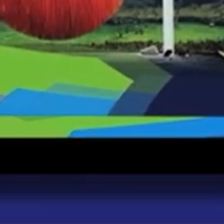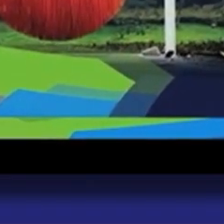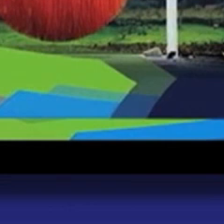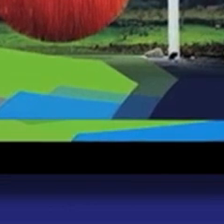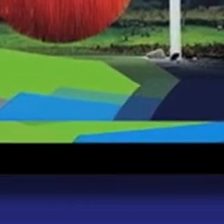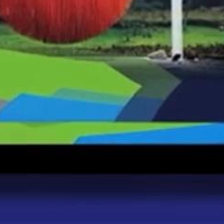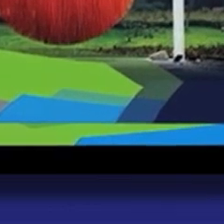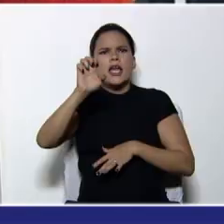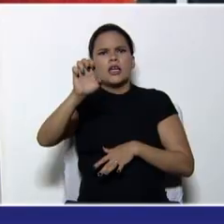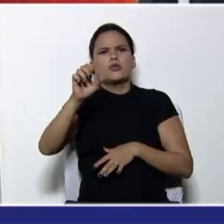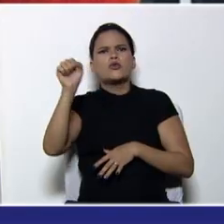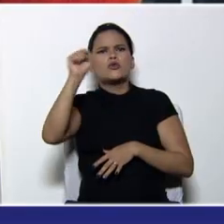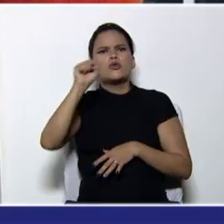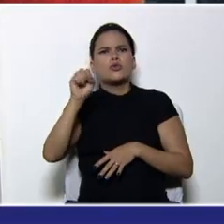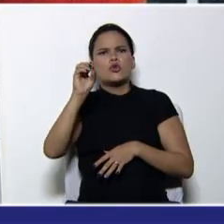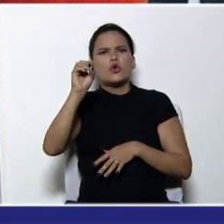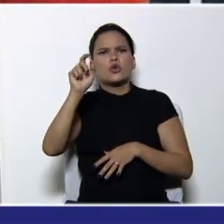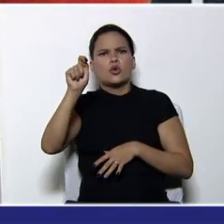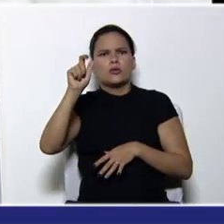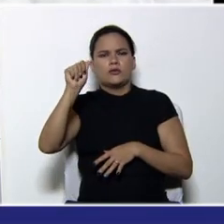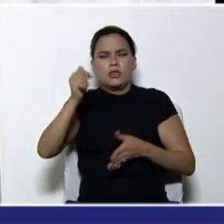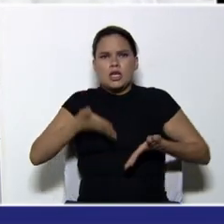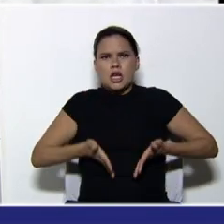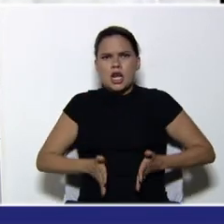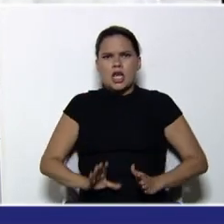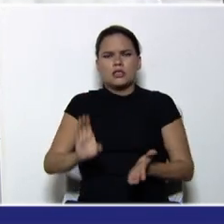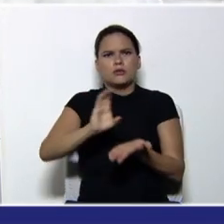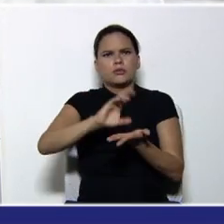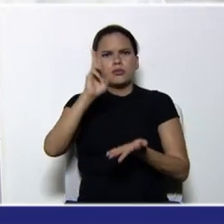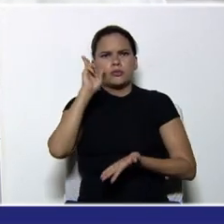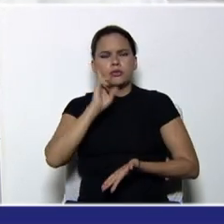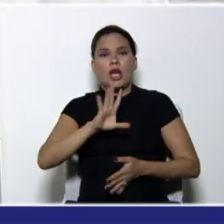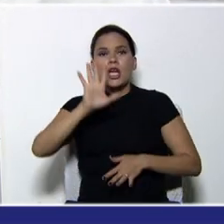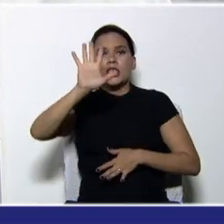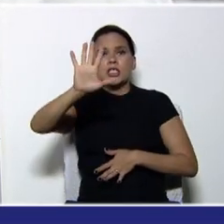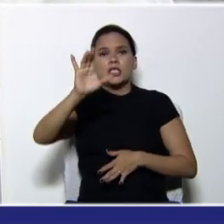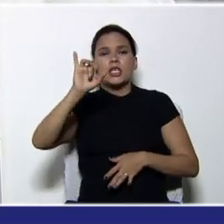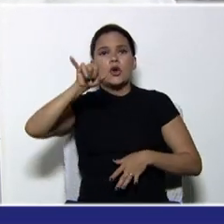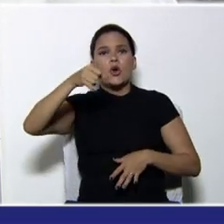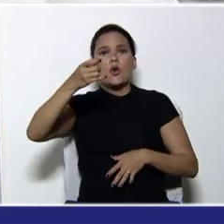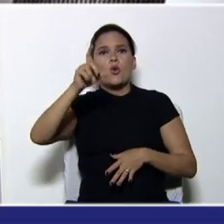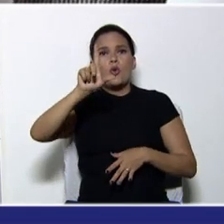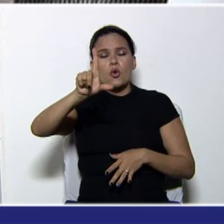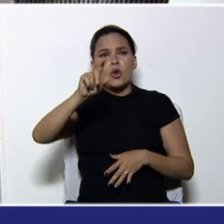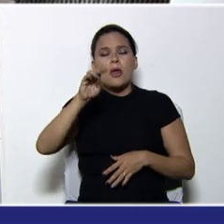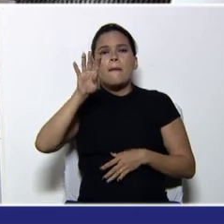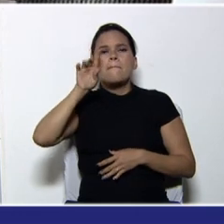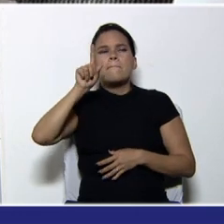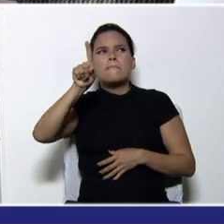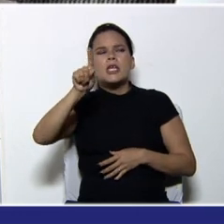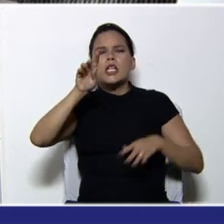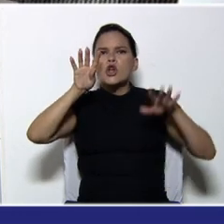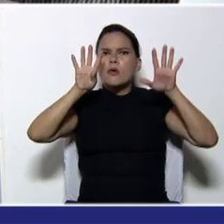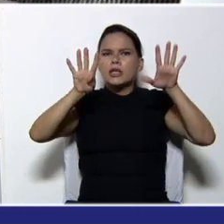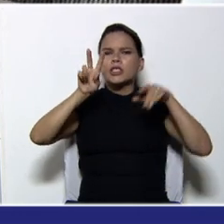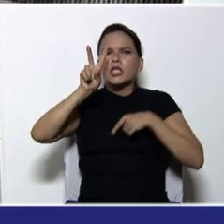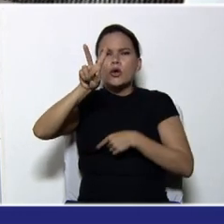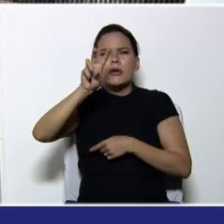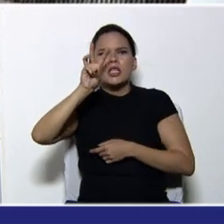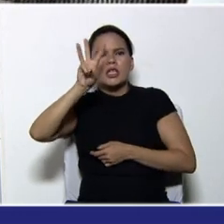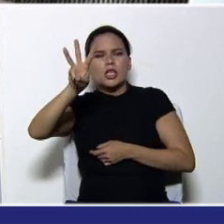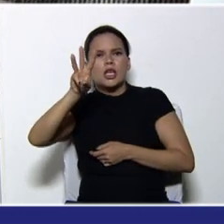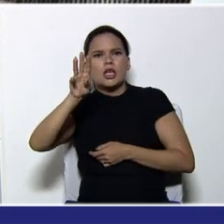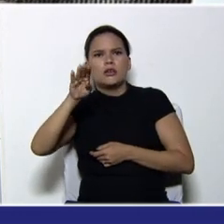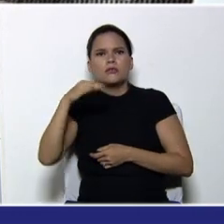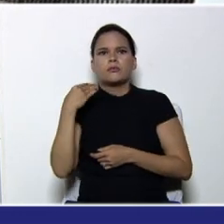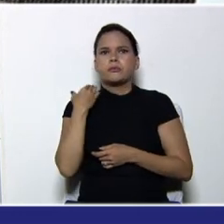Jesús Rafael García Soto nace en Ciudad Bolívar el 5 de junio de 1923 y fallece en París el 14 de enero